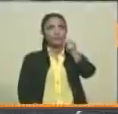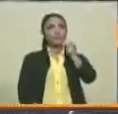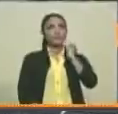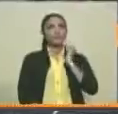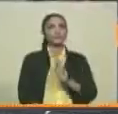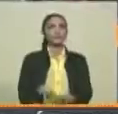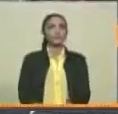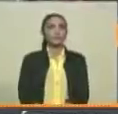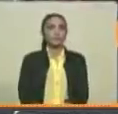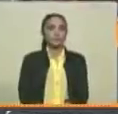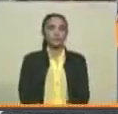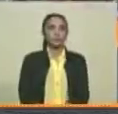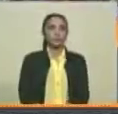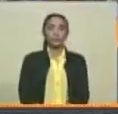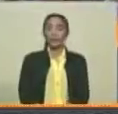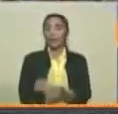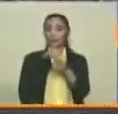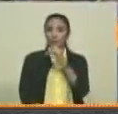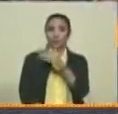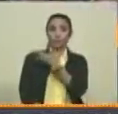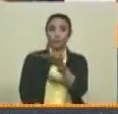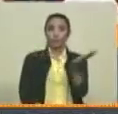Y por eso les digo,